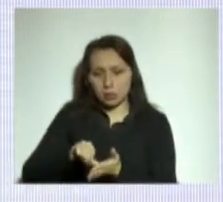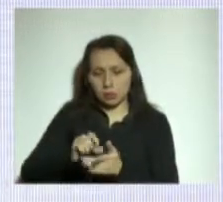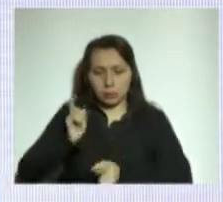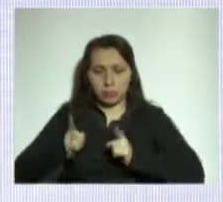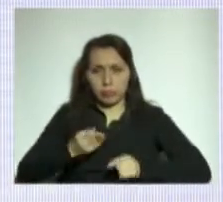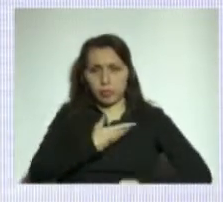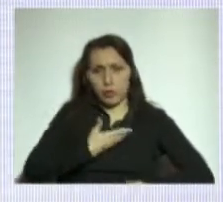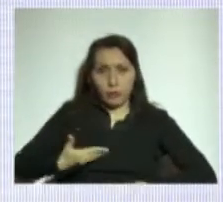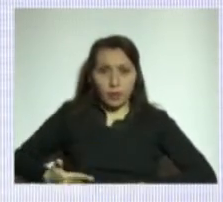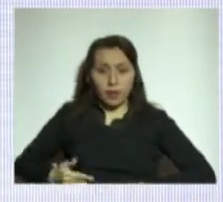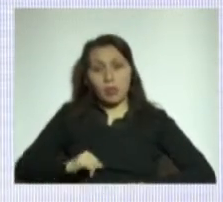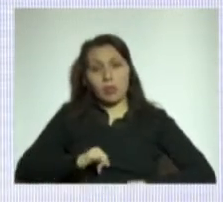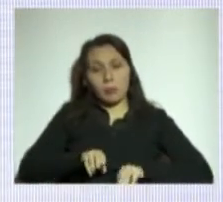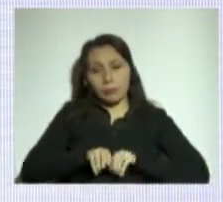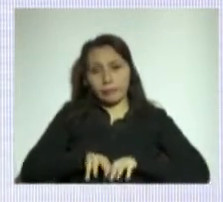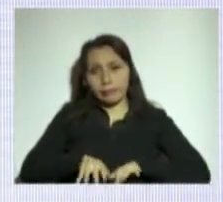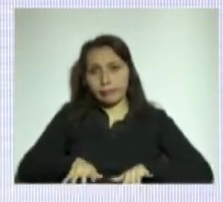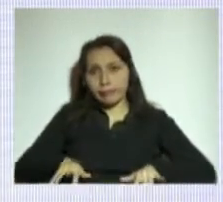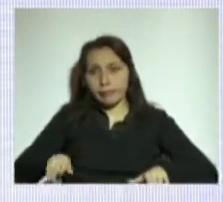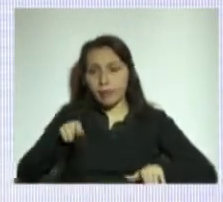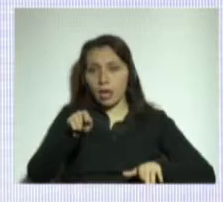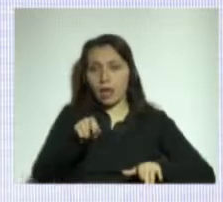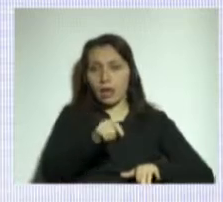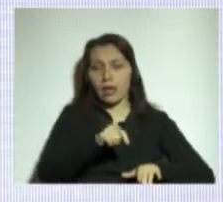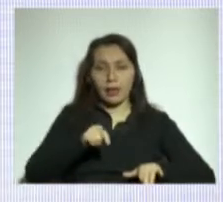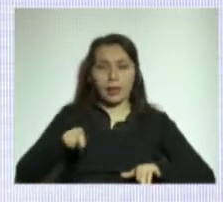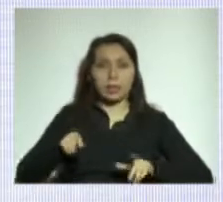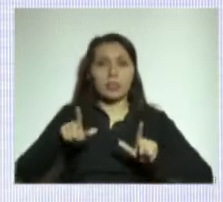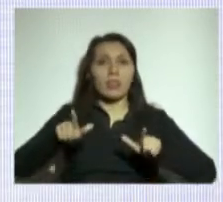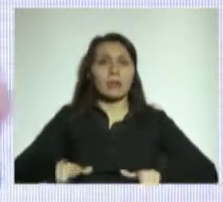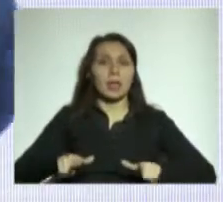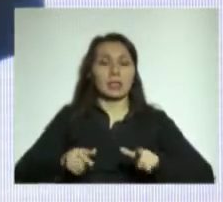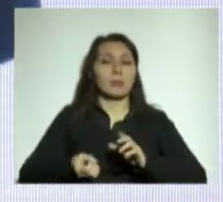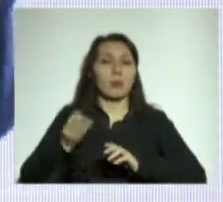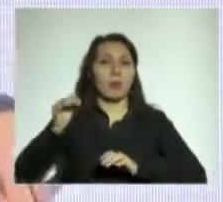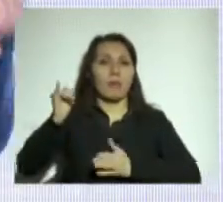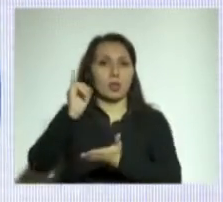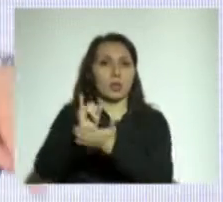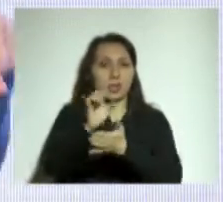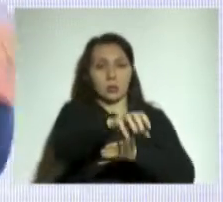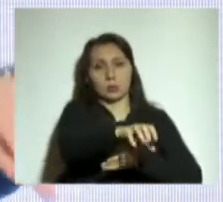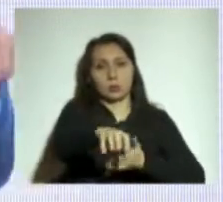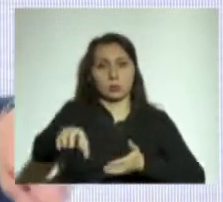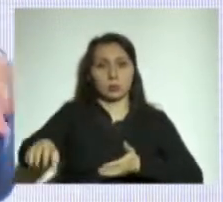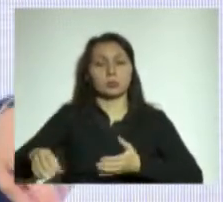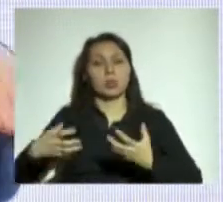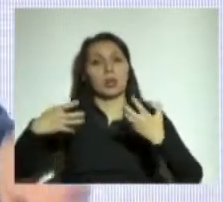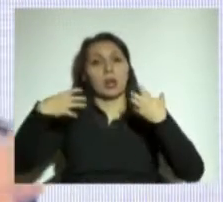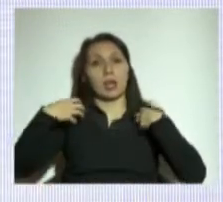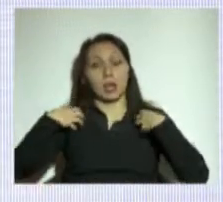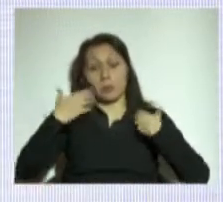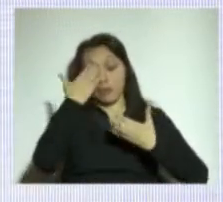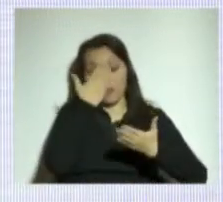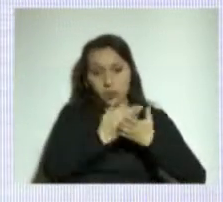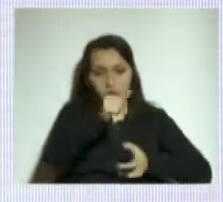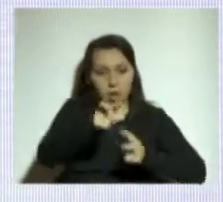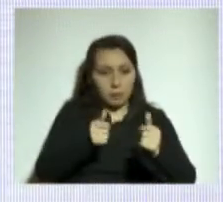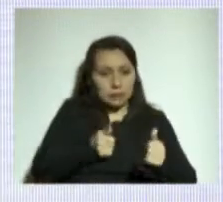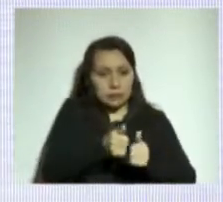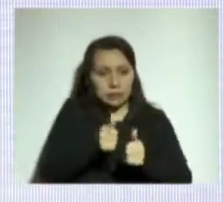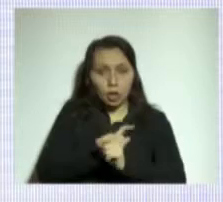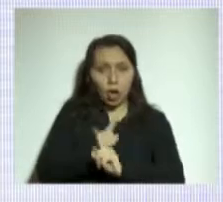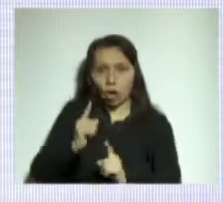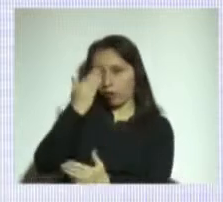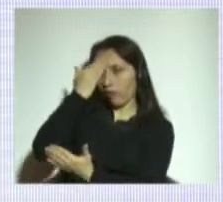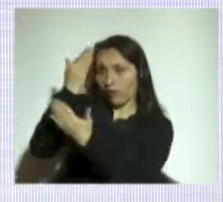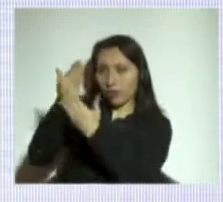gobiernos centrales y después por la generación de esos departamentos, de esas instituciones que sean responsables ante los ciudadanos y no ante